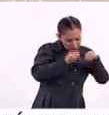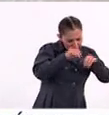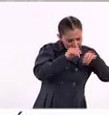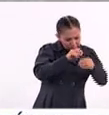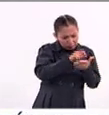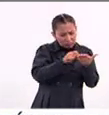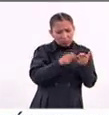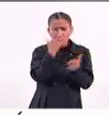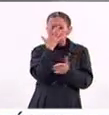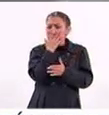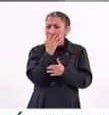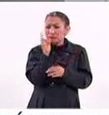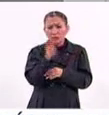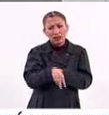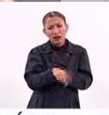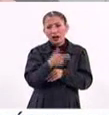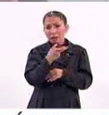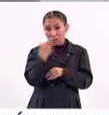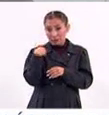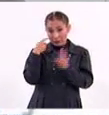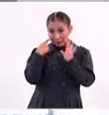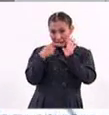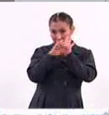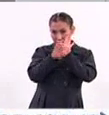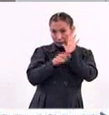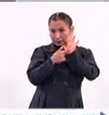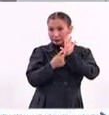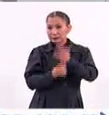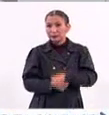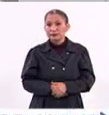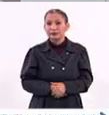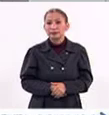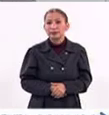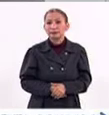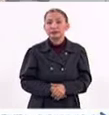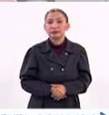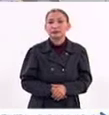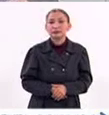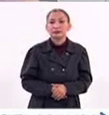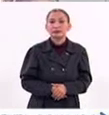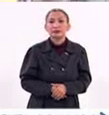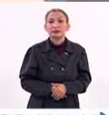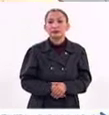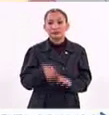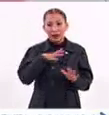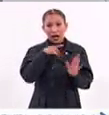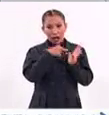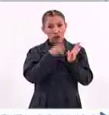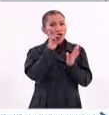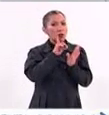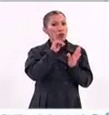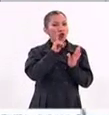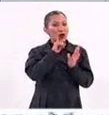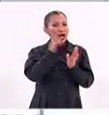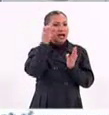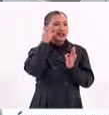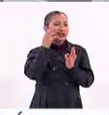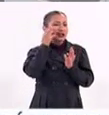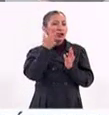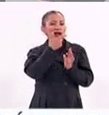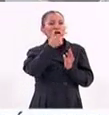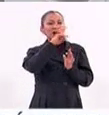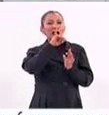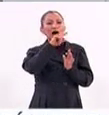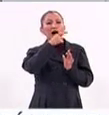realmente muy hermosos, como ¿no? Claro. En donde tienes una mujer jaguar y